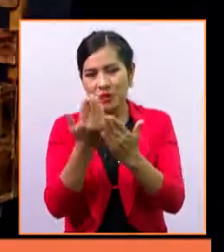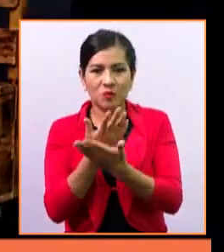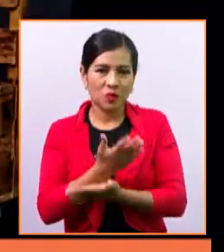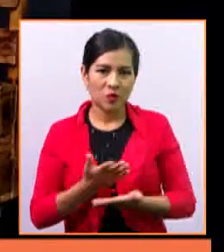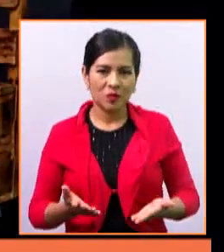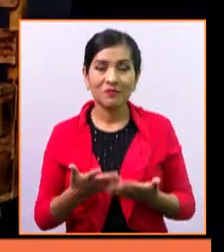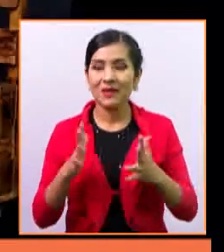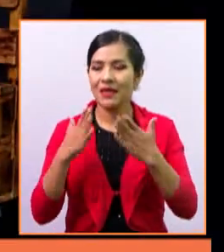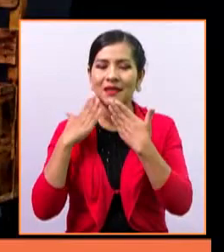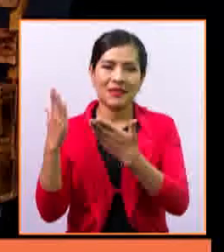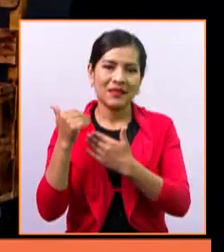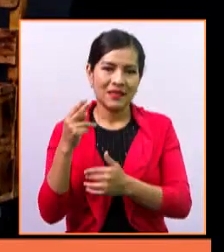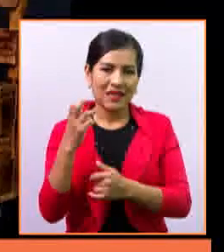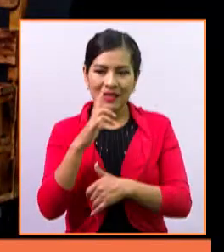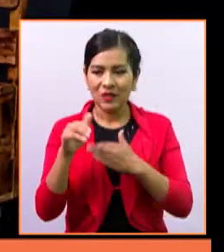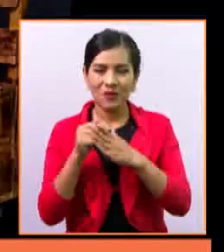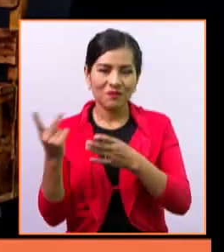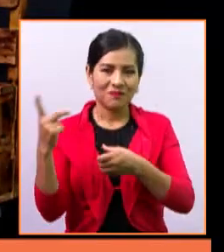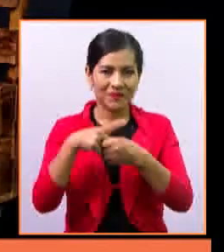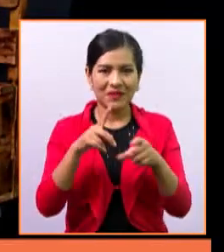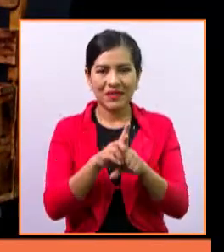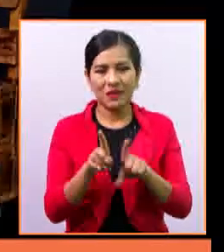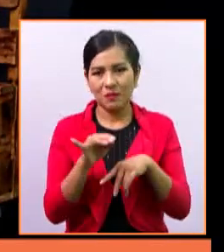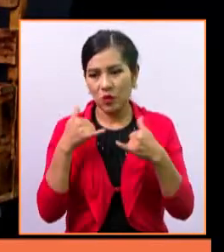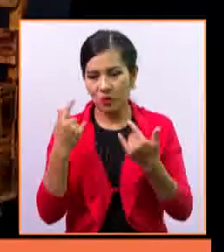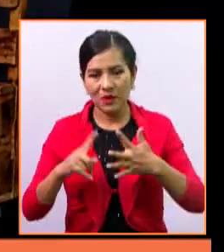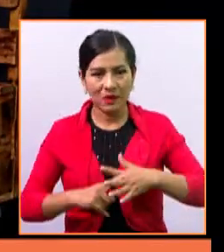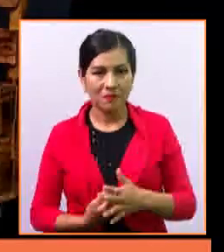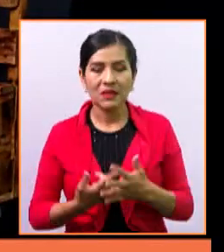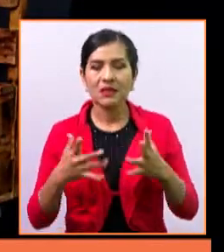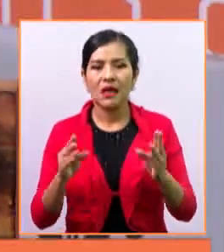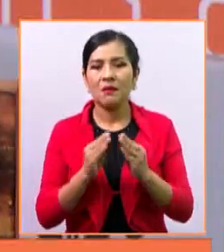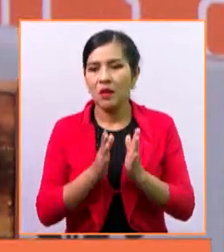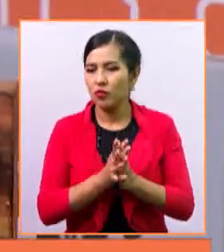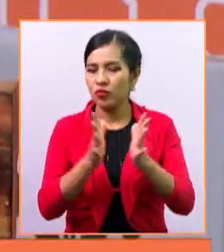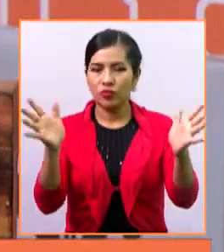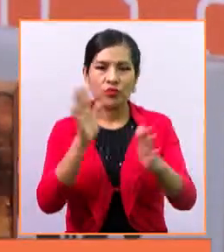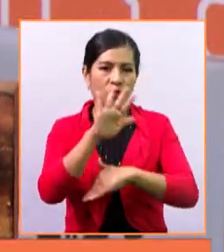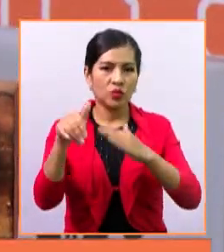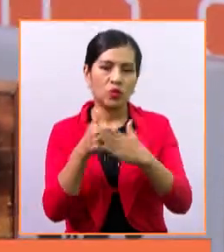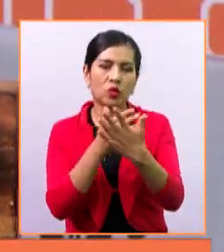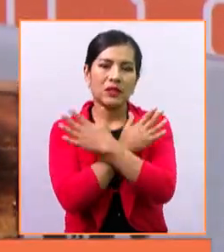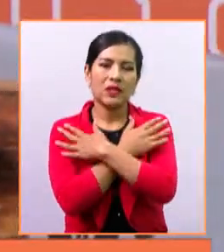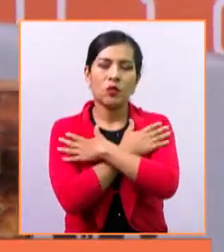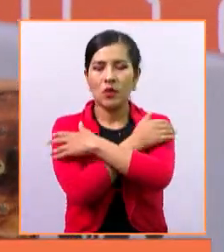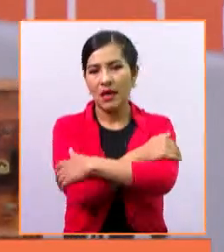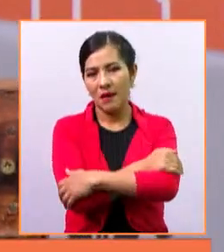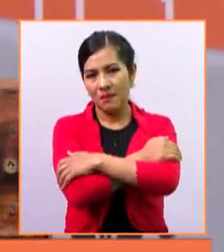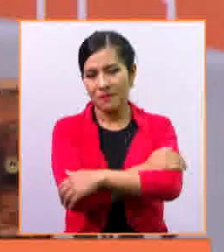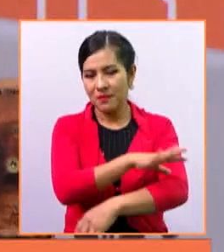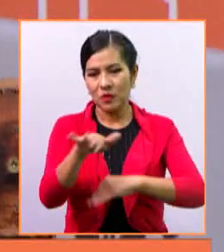haber estado, Ángel, también gracias por haber estado con nosotros y les hacemos extensivo pues este saludo y este abrazo a toda la